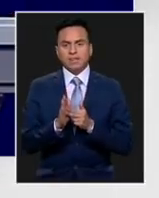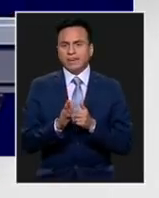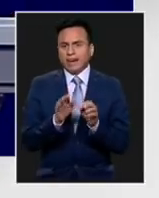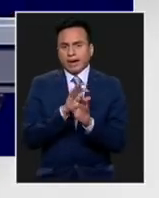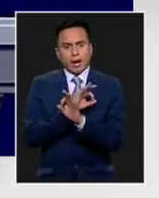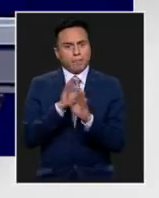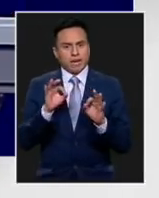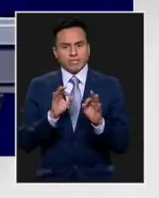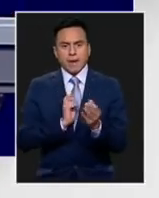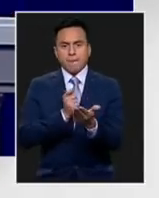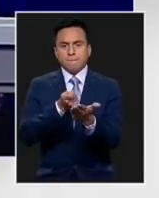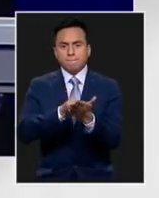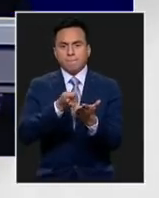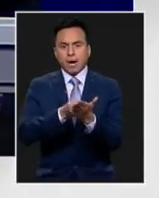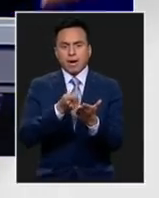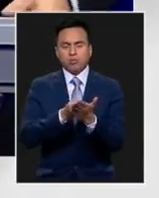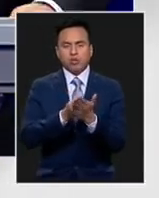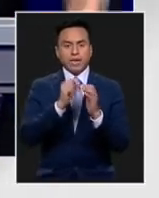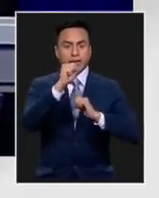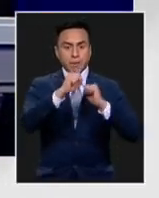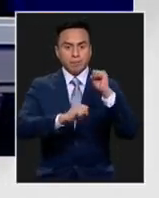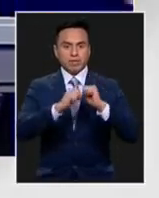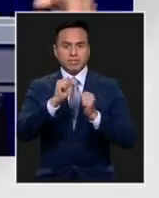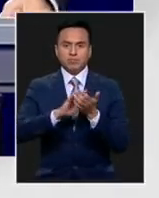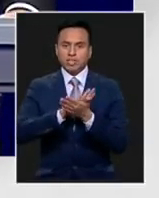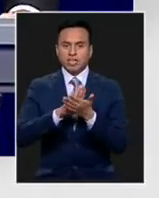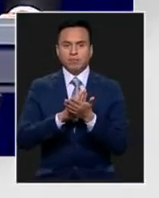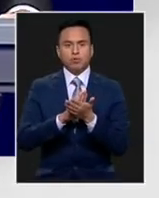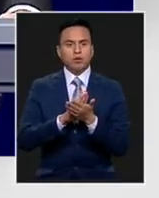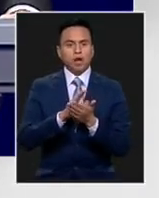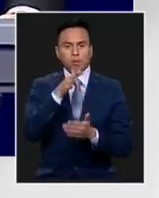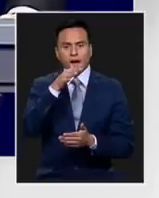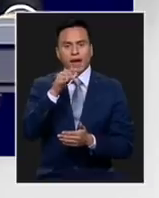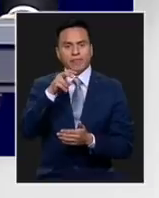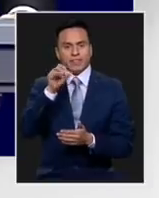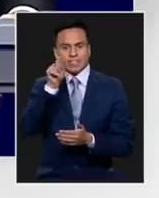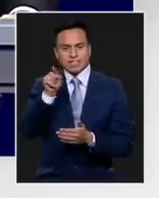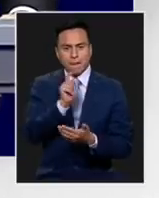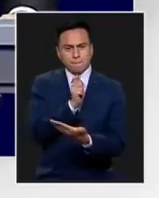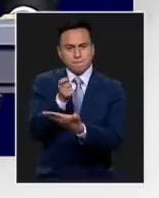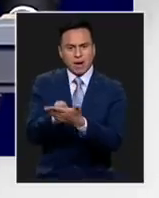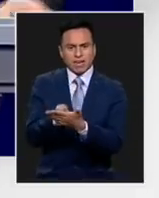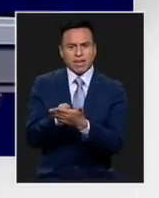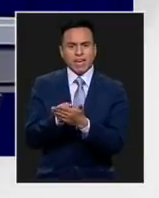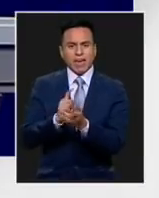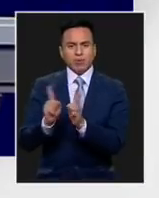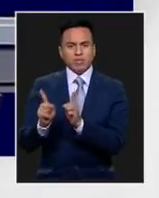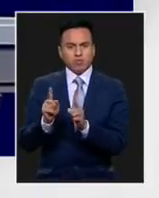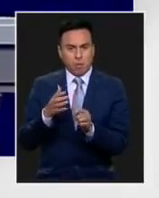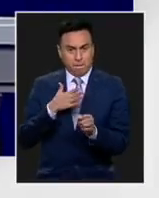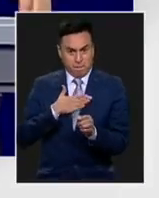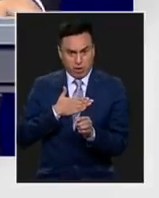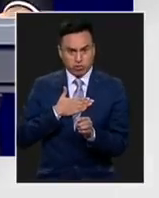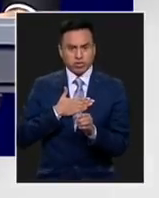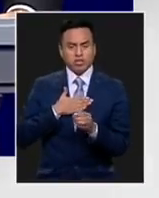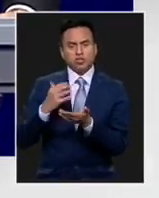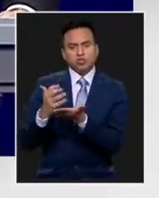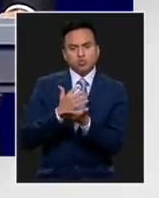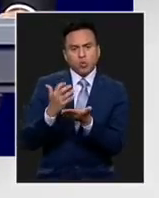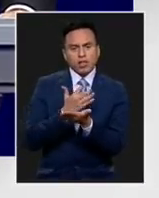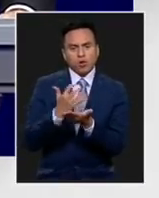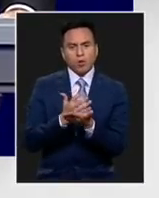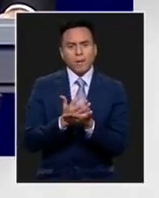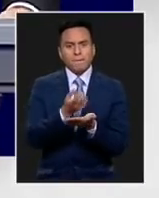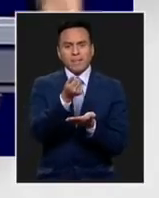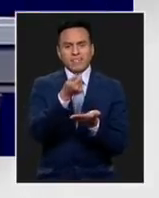menos jamás le he pagado que una empresa, como por ejemplo Aguandina le pague a ejecutivos míos el sueldo